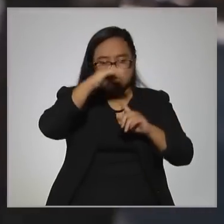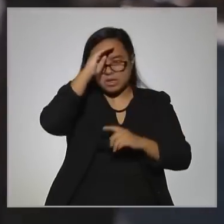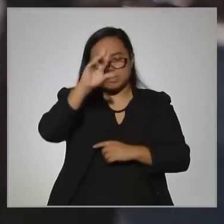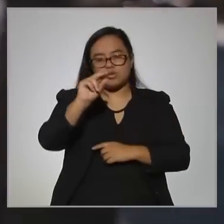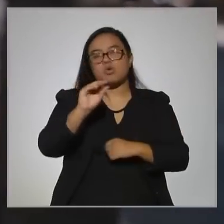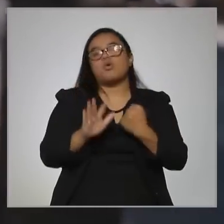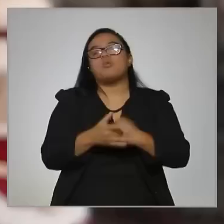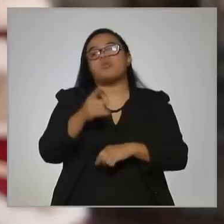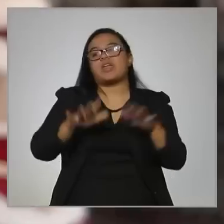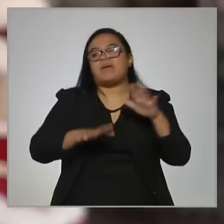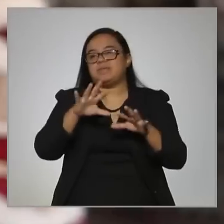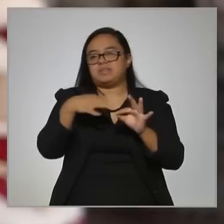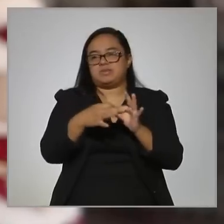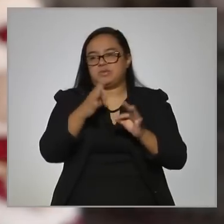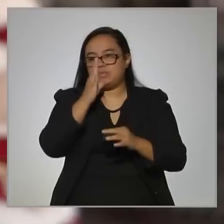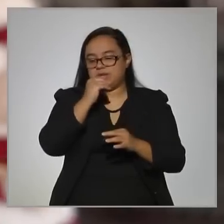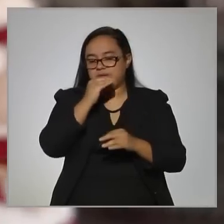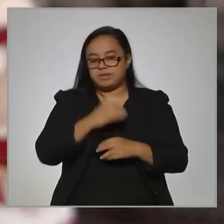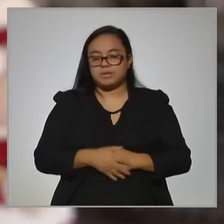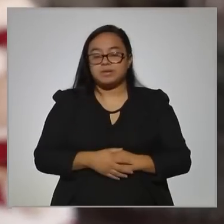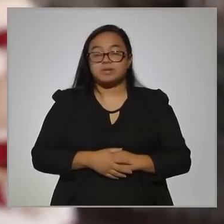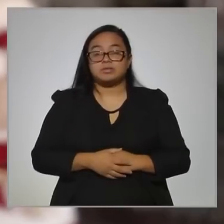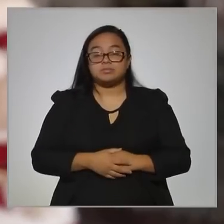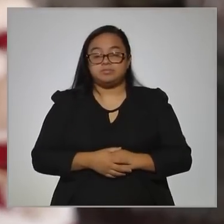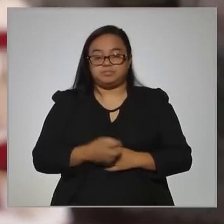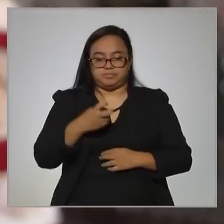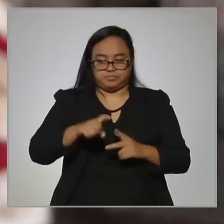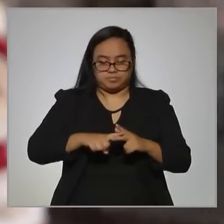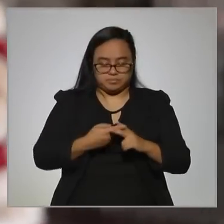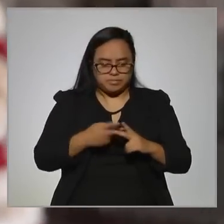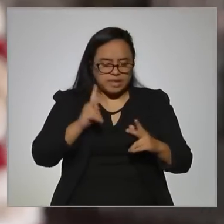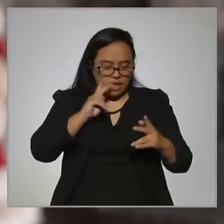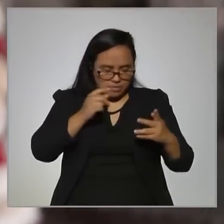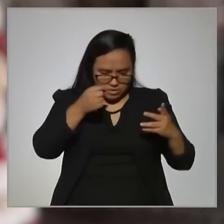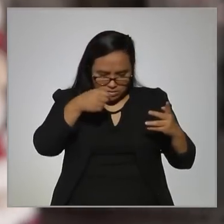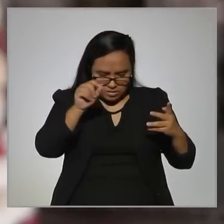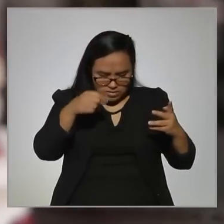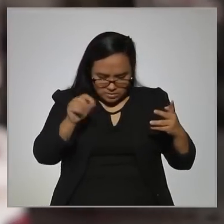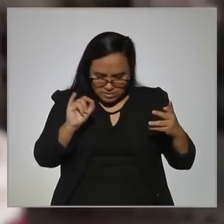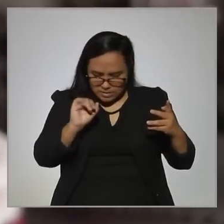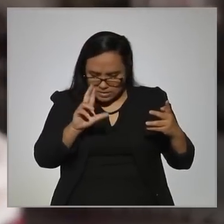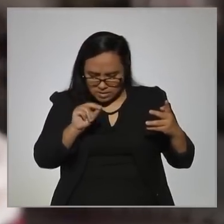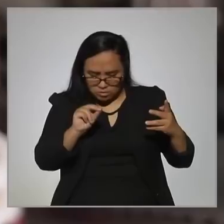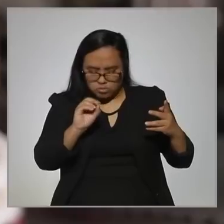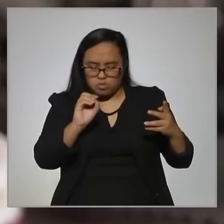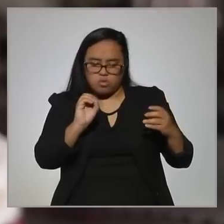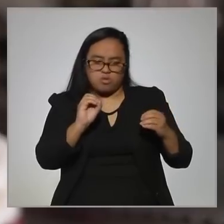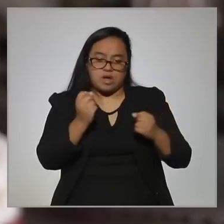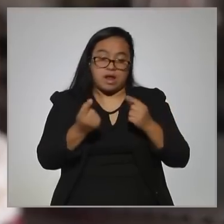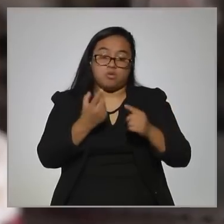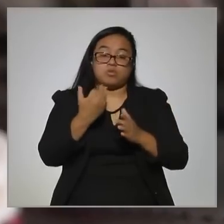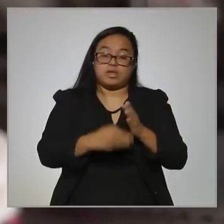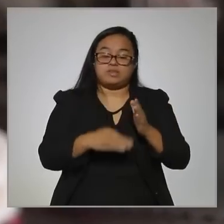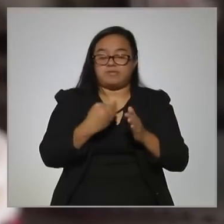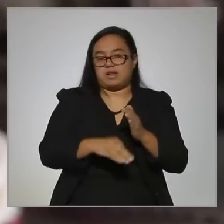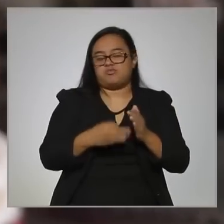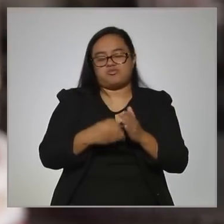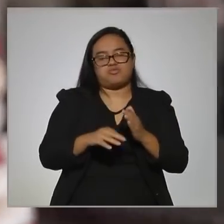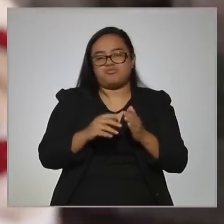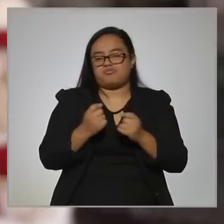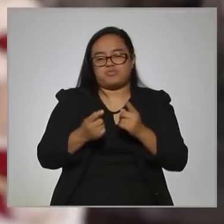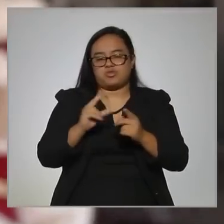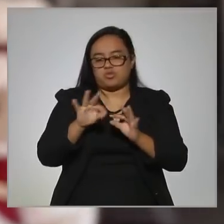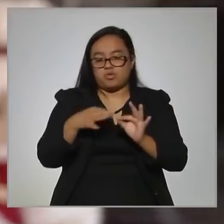puedo cumplirlos. Iniciando sí hice mi checklist, de las cuales todavía me faltaron por terminar